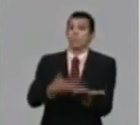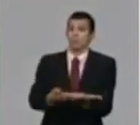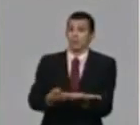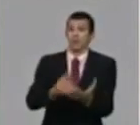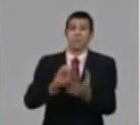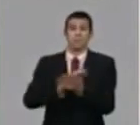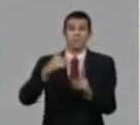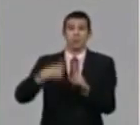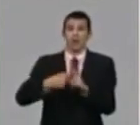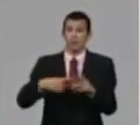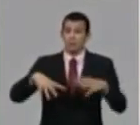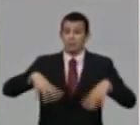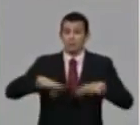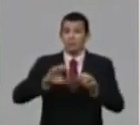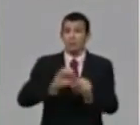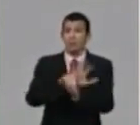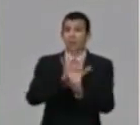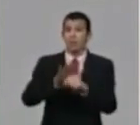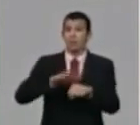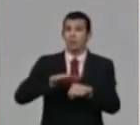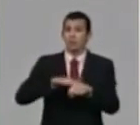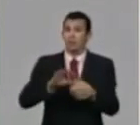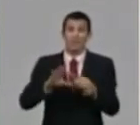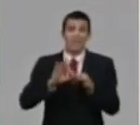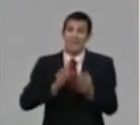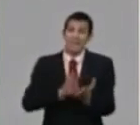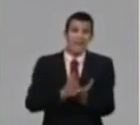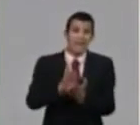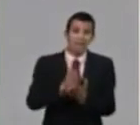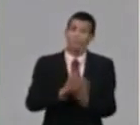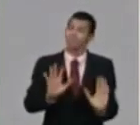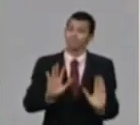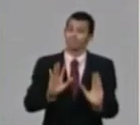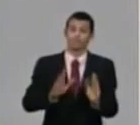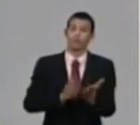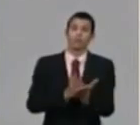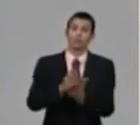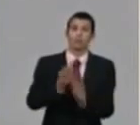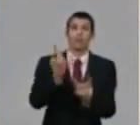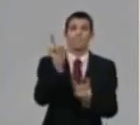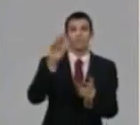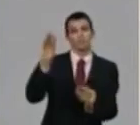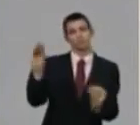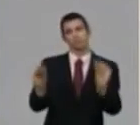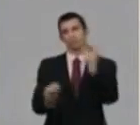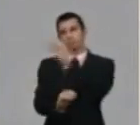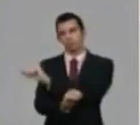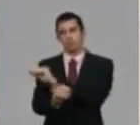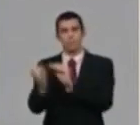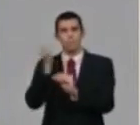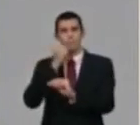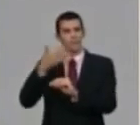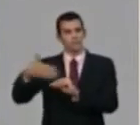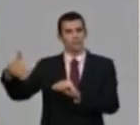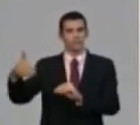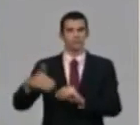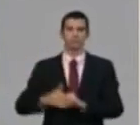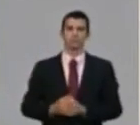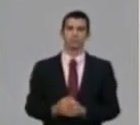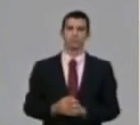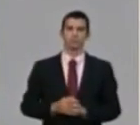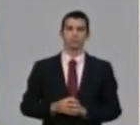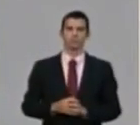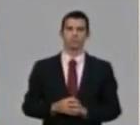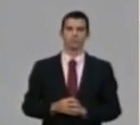ese término de aplazamiento, también tendríamos que hacerlo. Y este aplazamiento está libre, no se exige el interés moratorio que está previsto en la ley, es